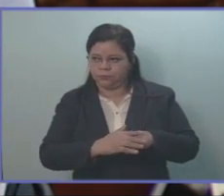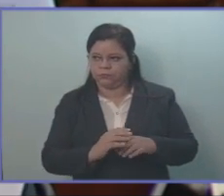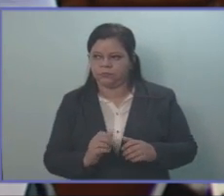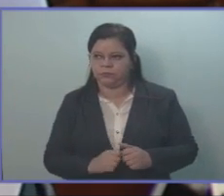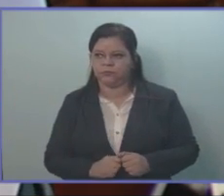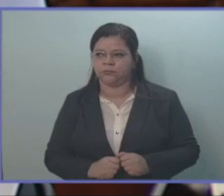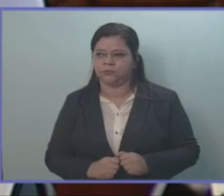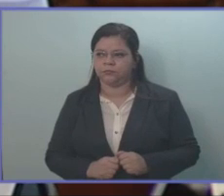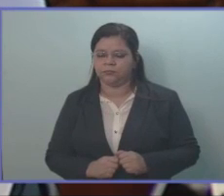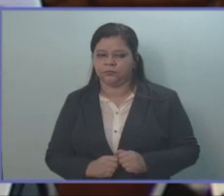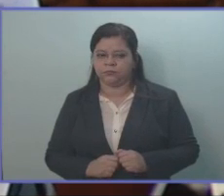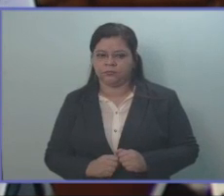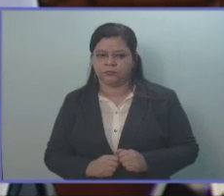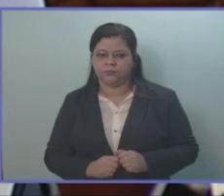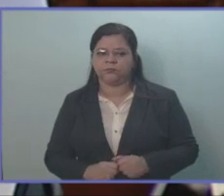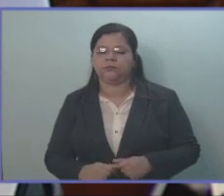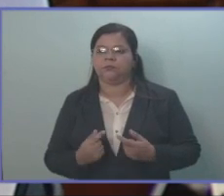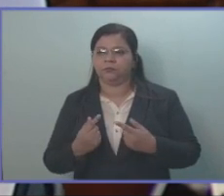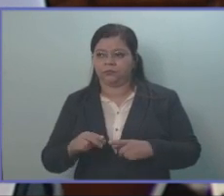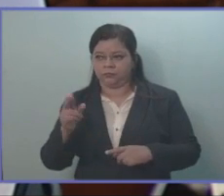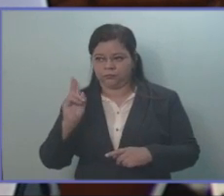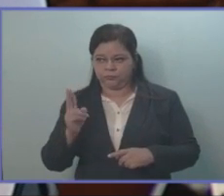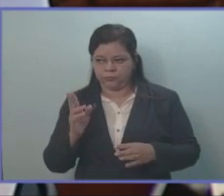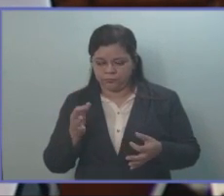penitenciarios. Asimismo,